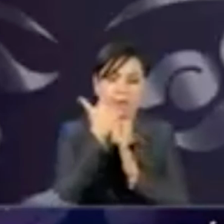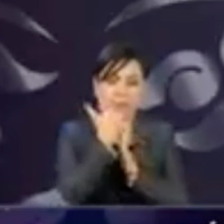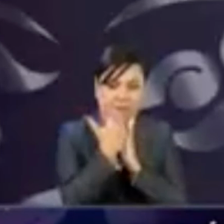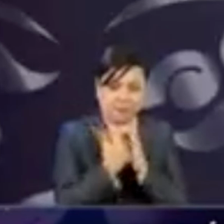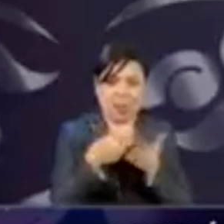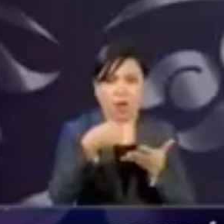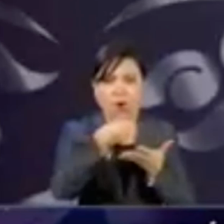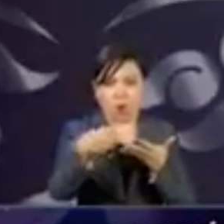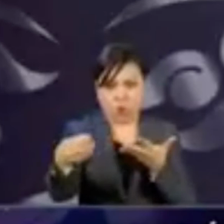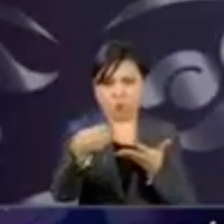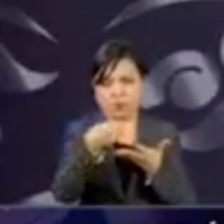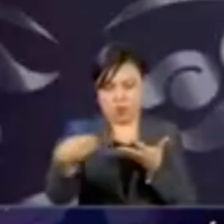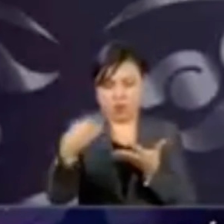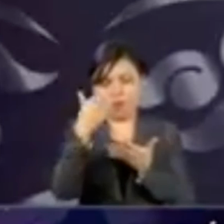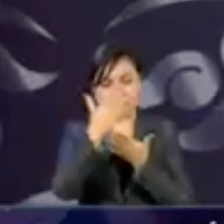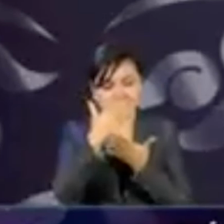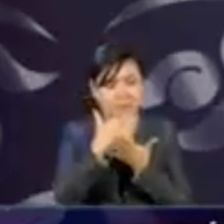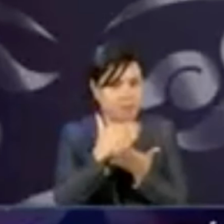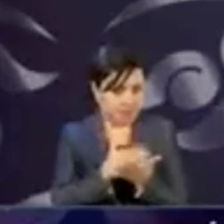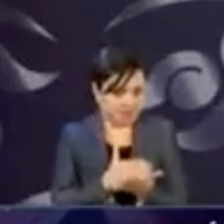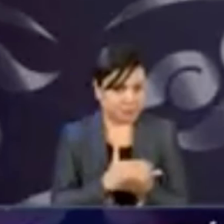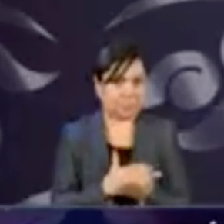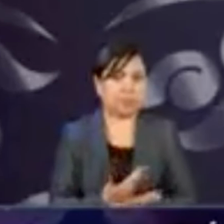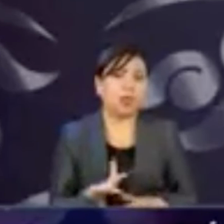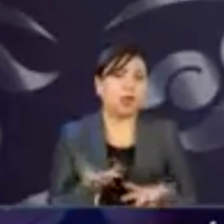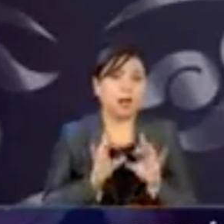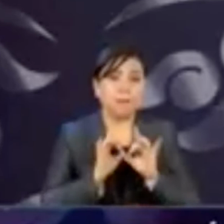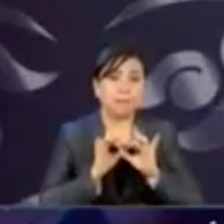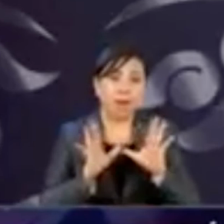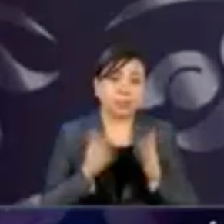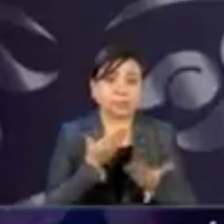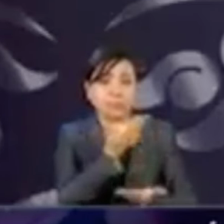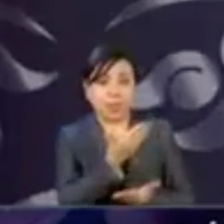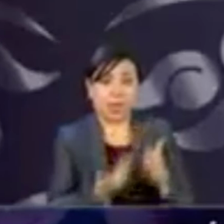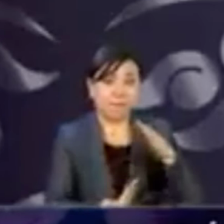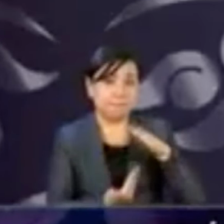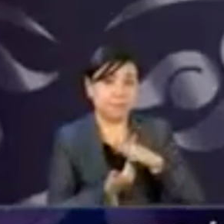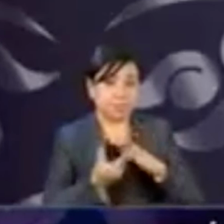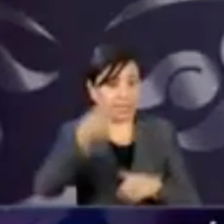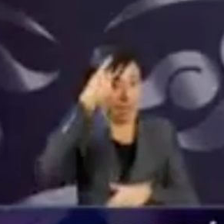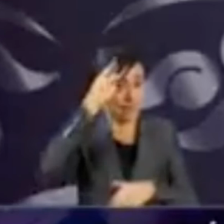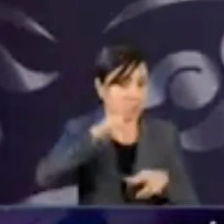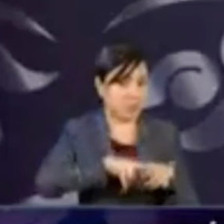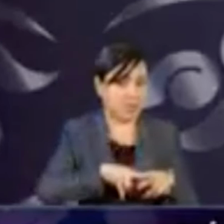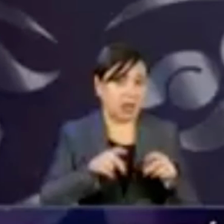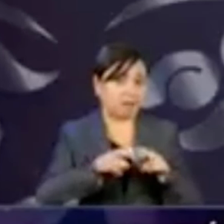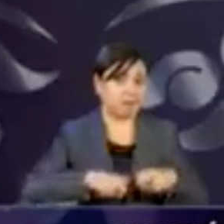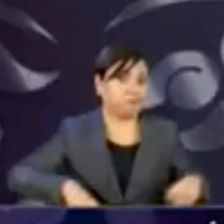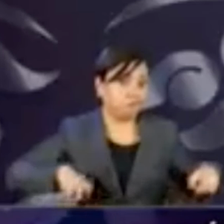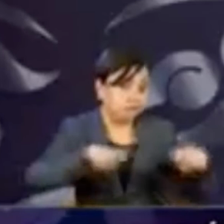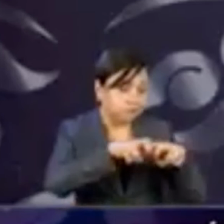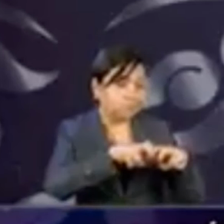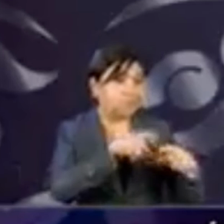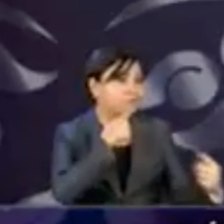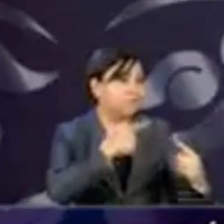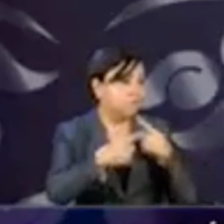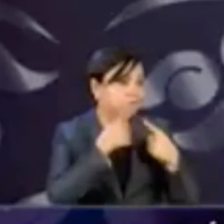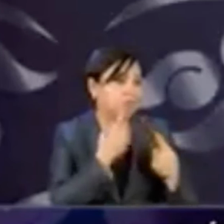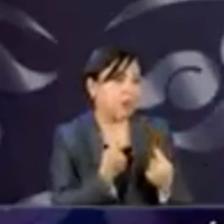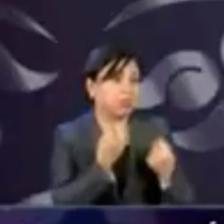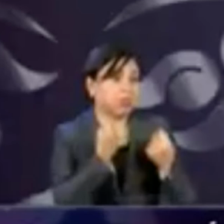de los temas de manera arbitraria la mesa directiva toma un acuerdo y cambia el orden de las cosas